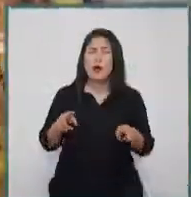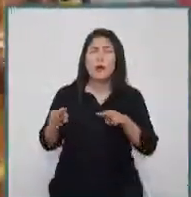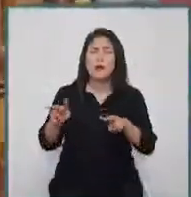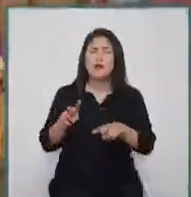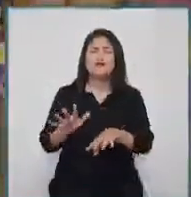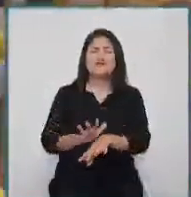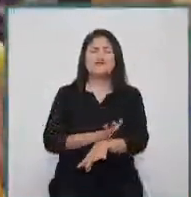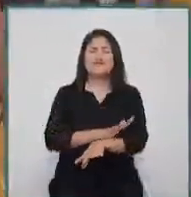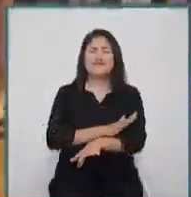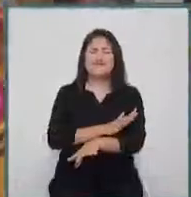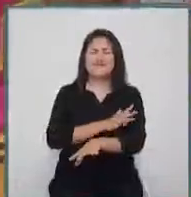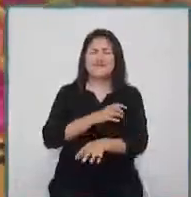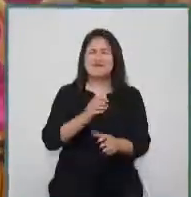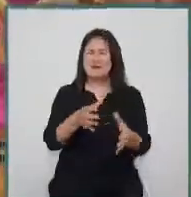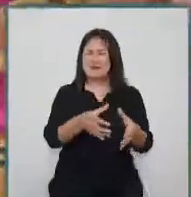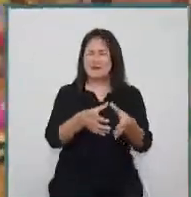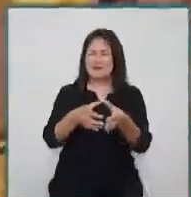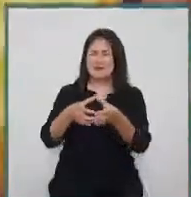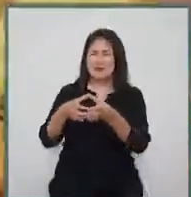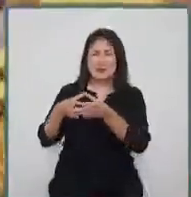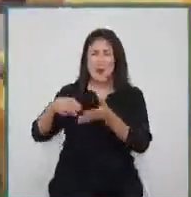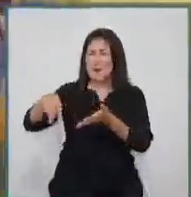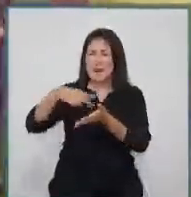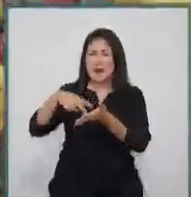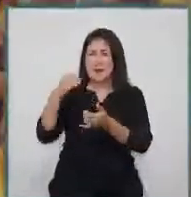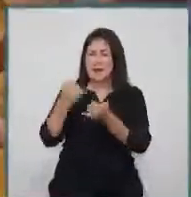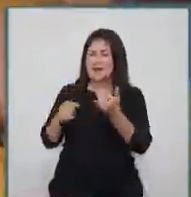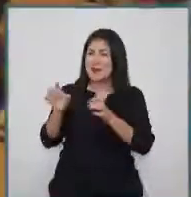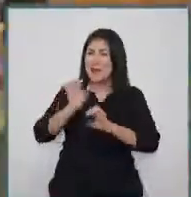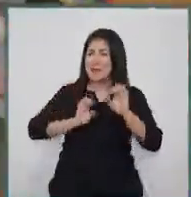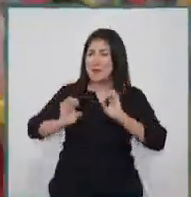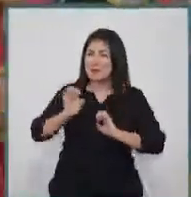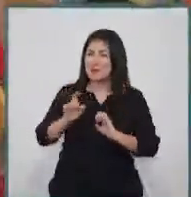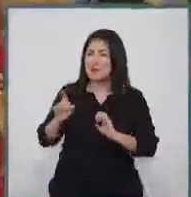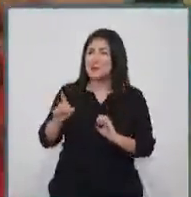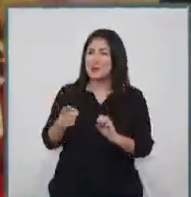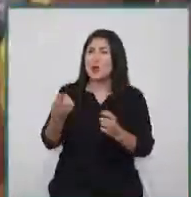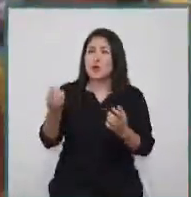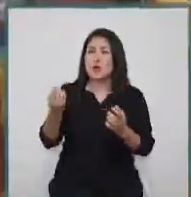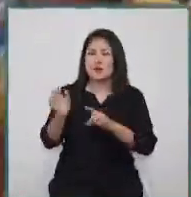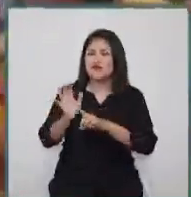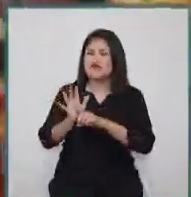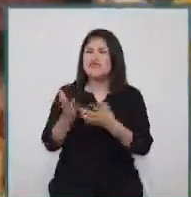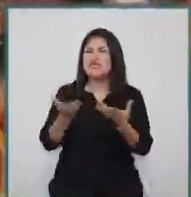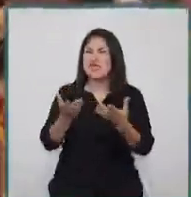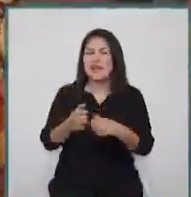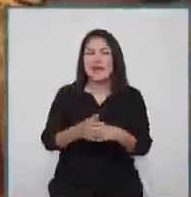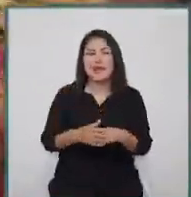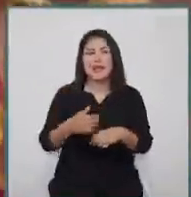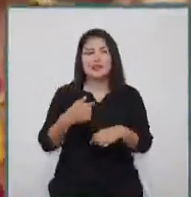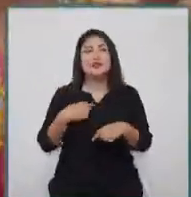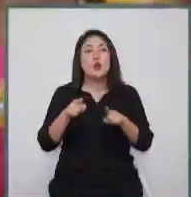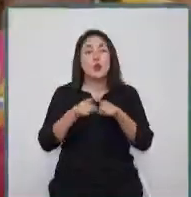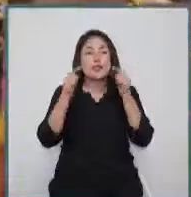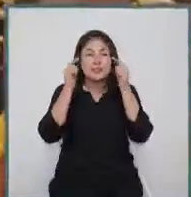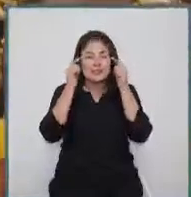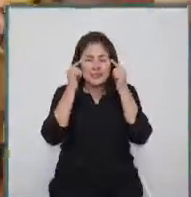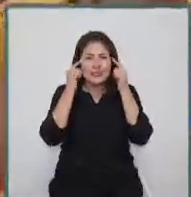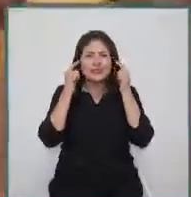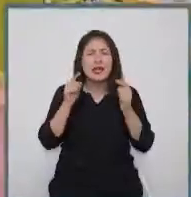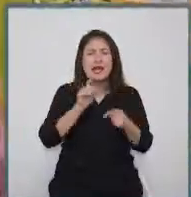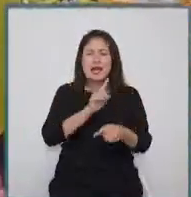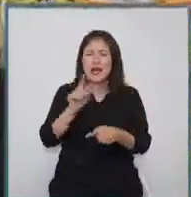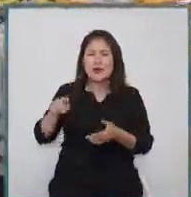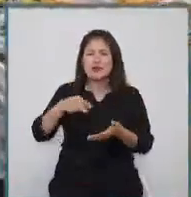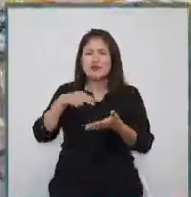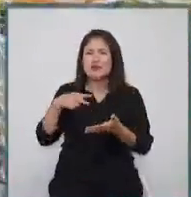Muy emocionante, acaban de salir de bailar la Diablada, ¡qué emoción! Sí. ¿Ustedes están interpretando a? A las